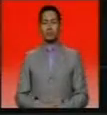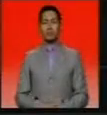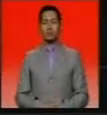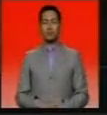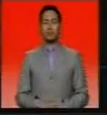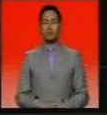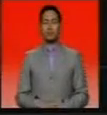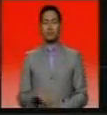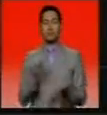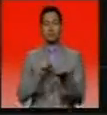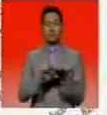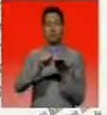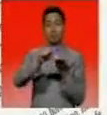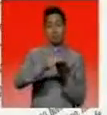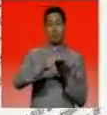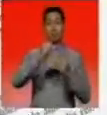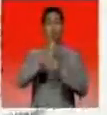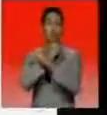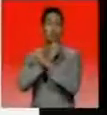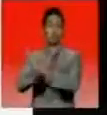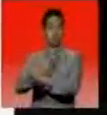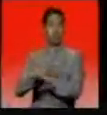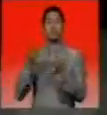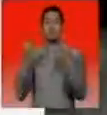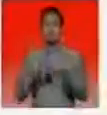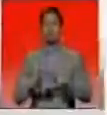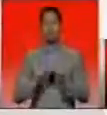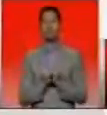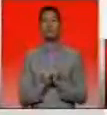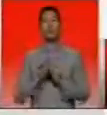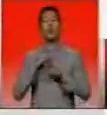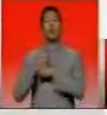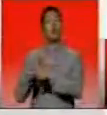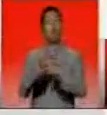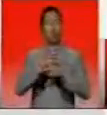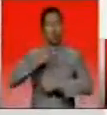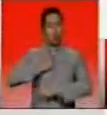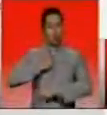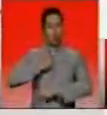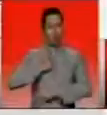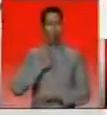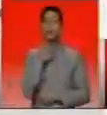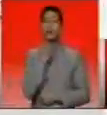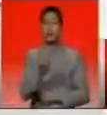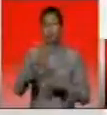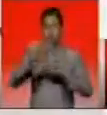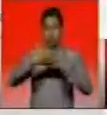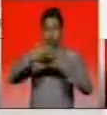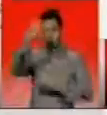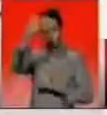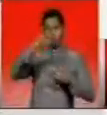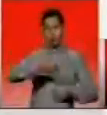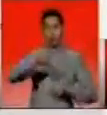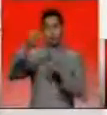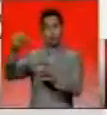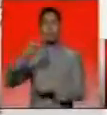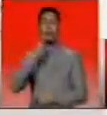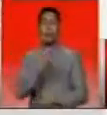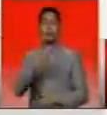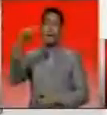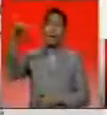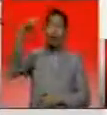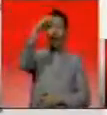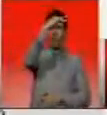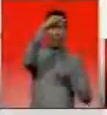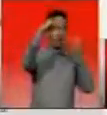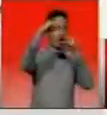El Ministerio de Defensa y el Comando Conjunto de las Fuerzas Armadas señalaron en un comunicado que el avión Arabá modelo